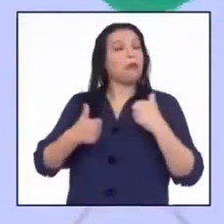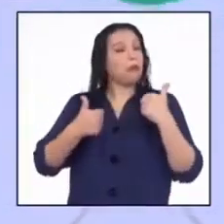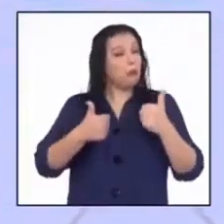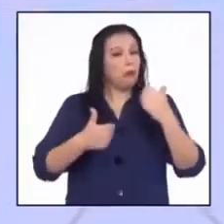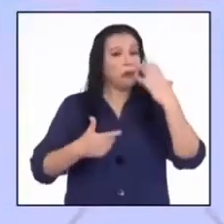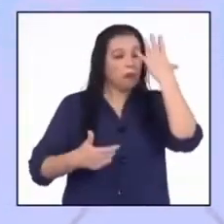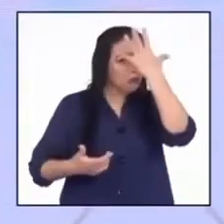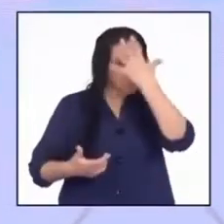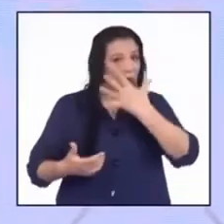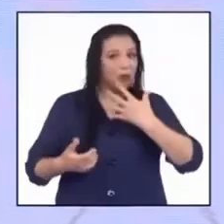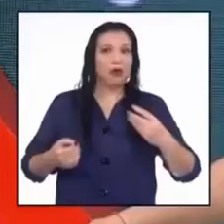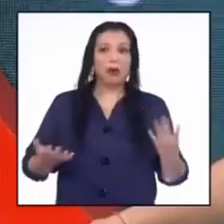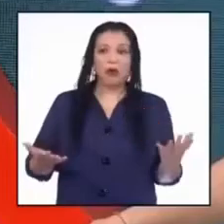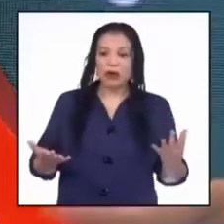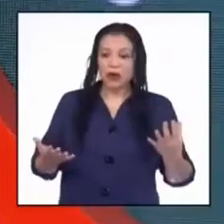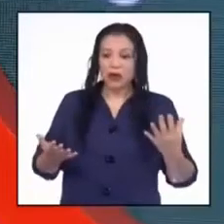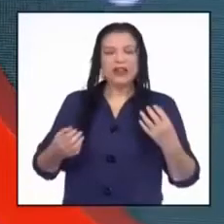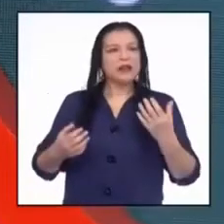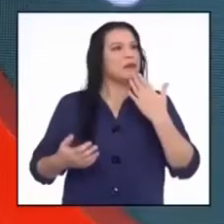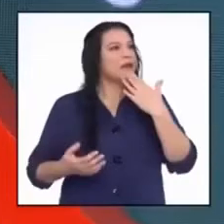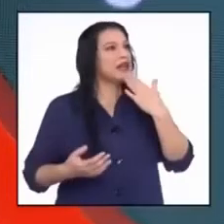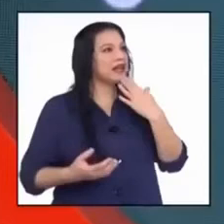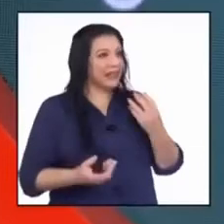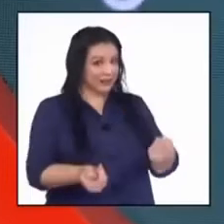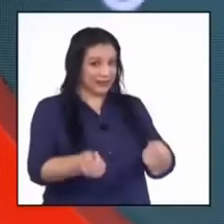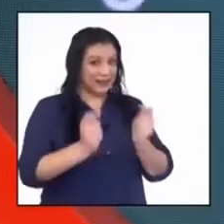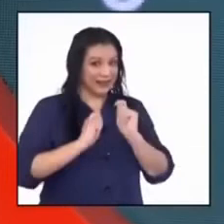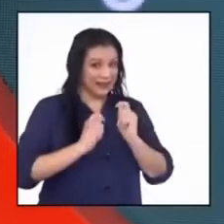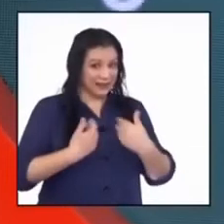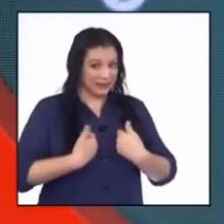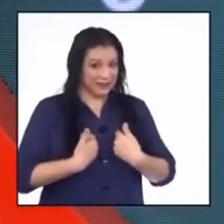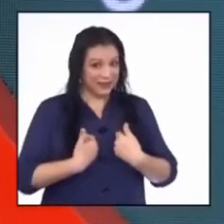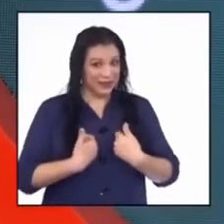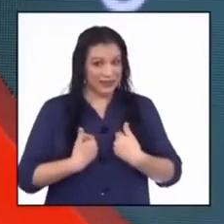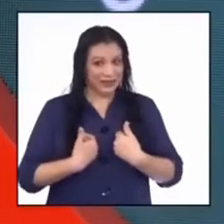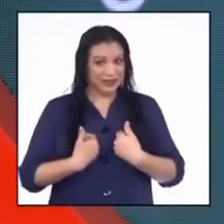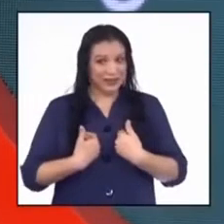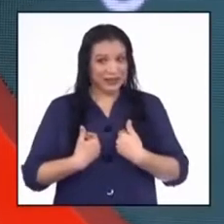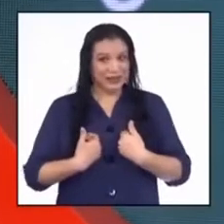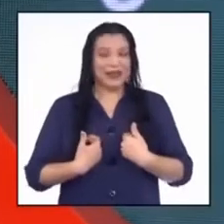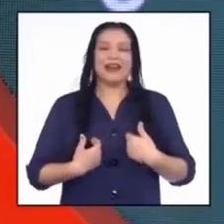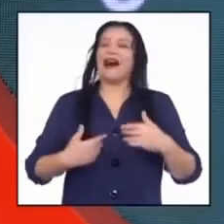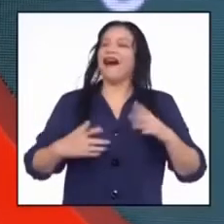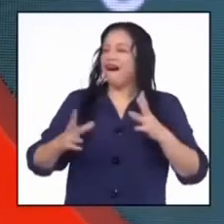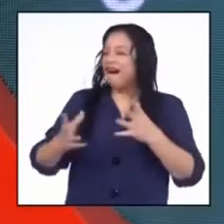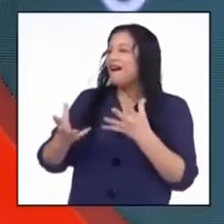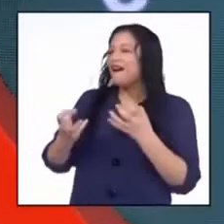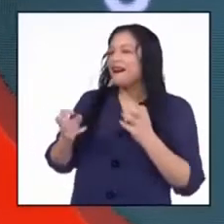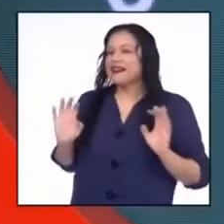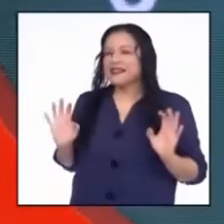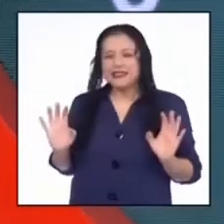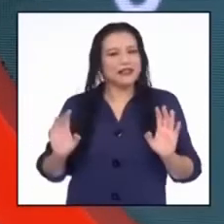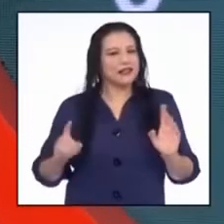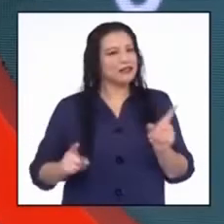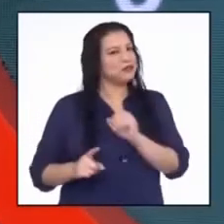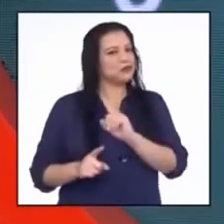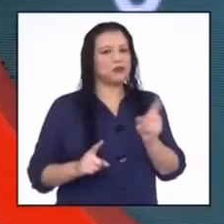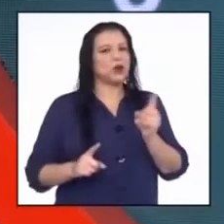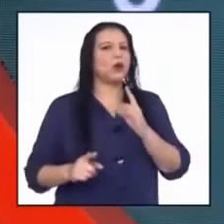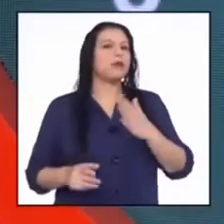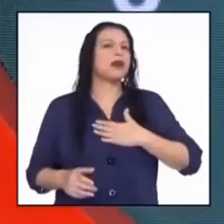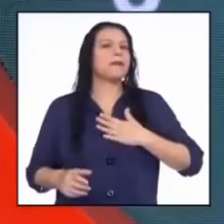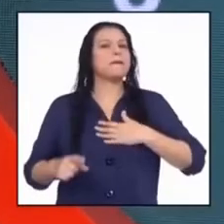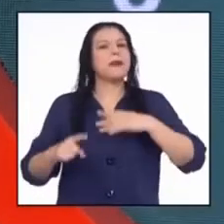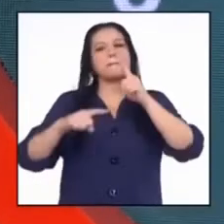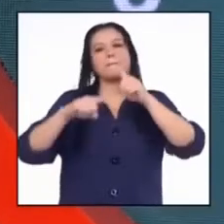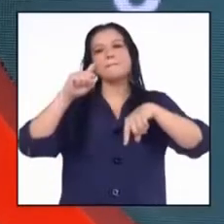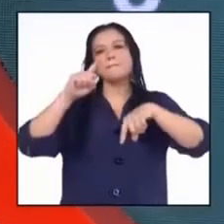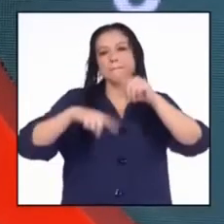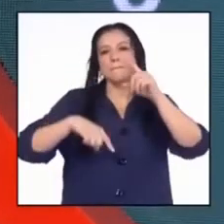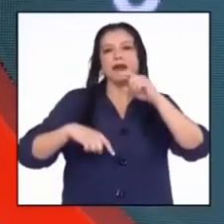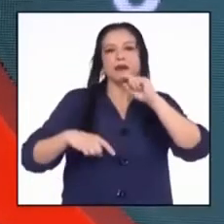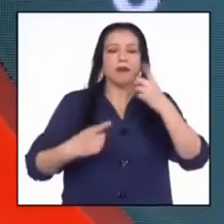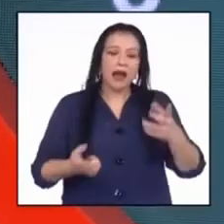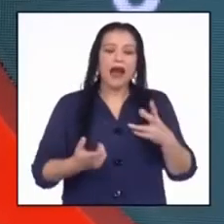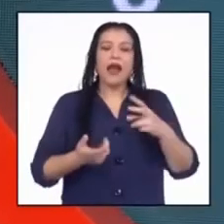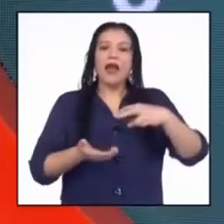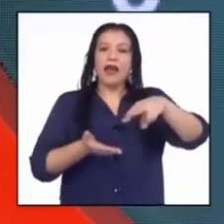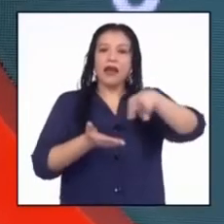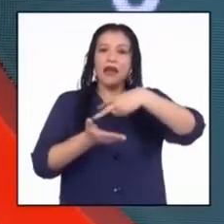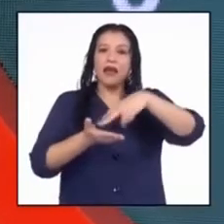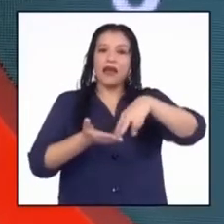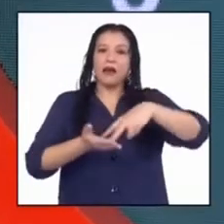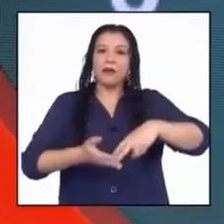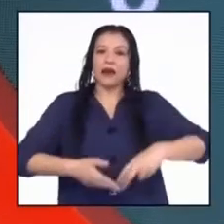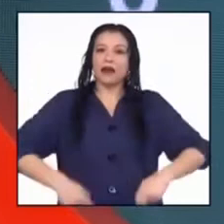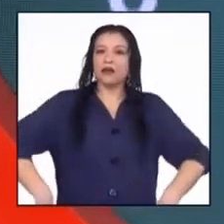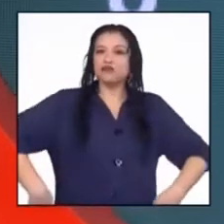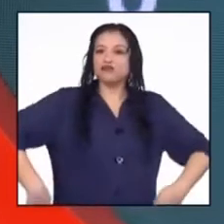lindo. ¿Y para quién es? ¿Para mí? Ay, ya quisieras, ya. No, es para mi primita. Ella baila saya y le